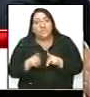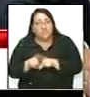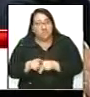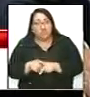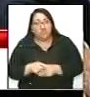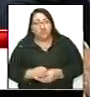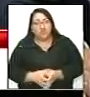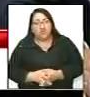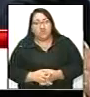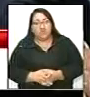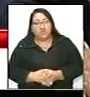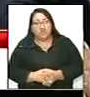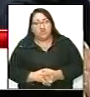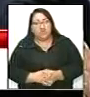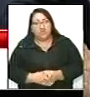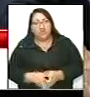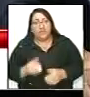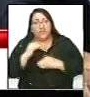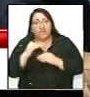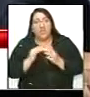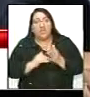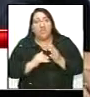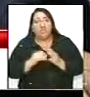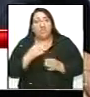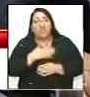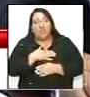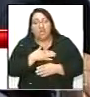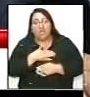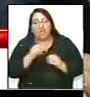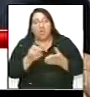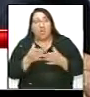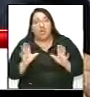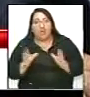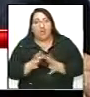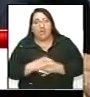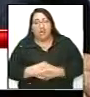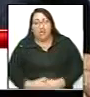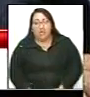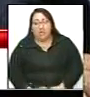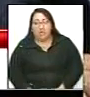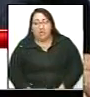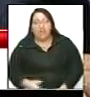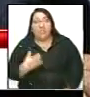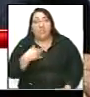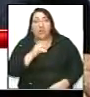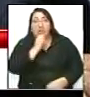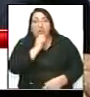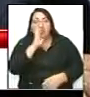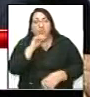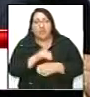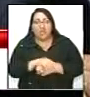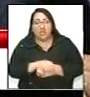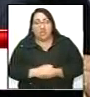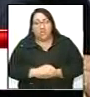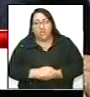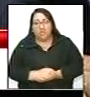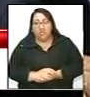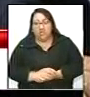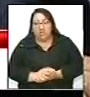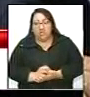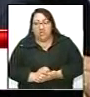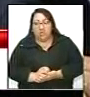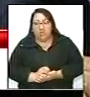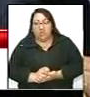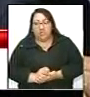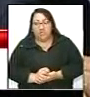es que también restringo abro mi secreto bancario o mi reserva tributaria.